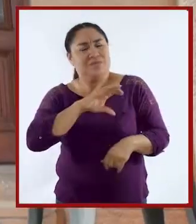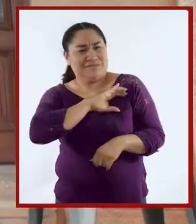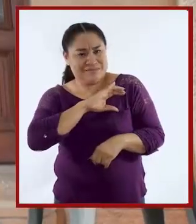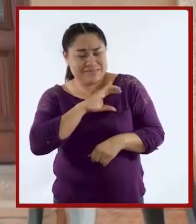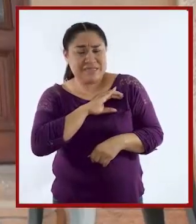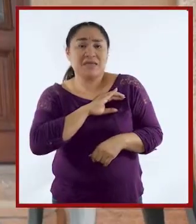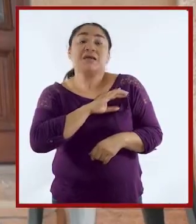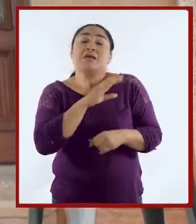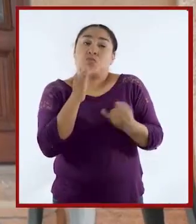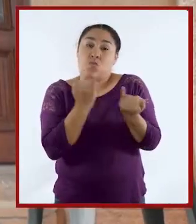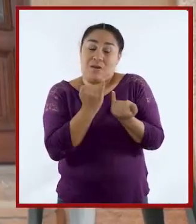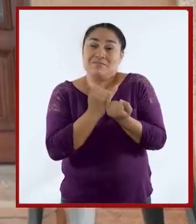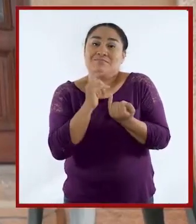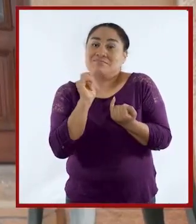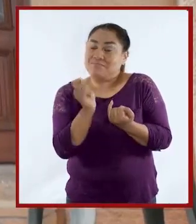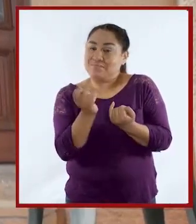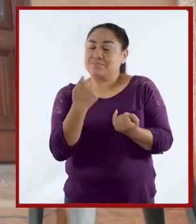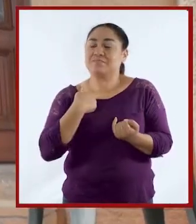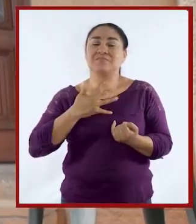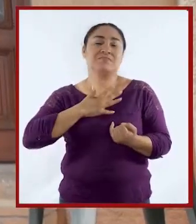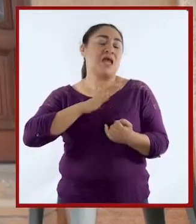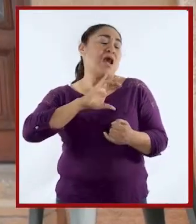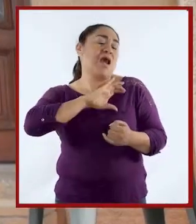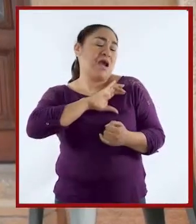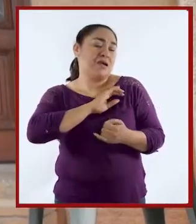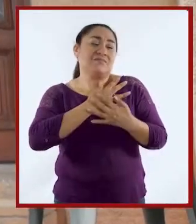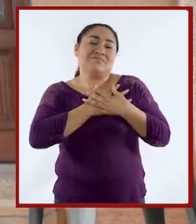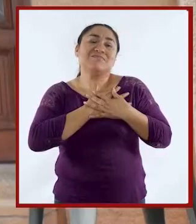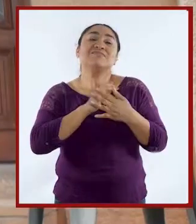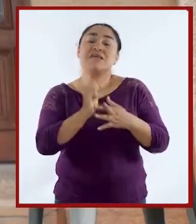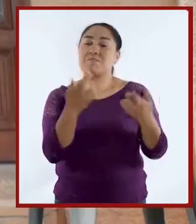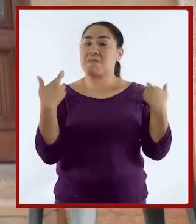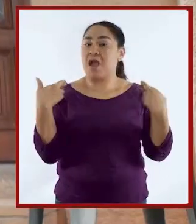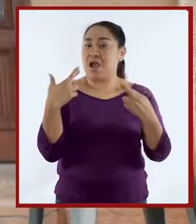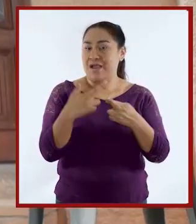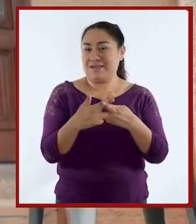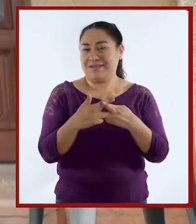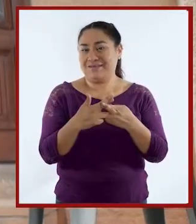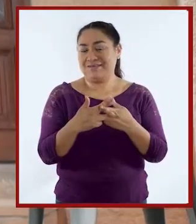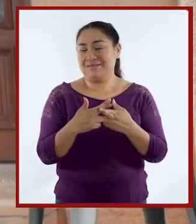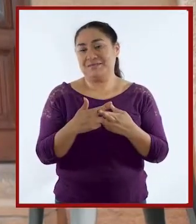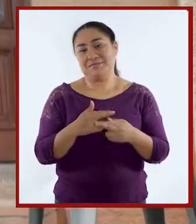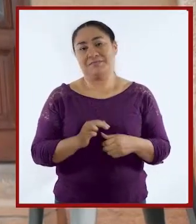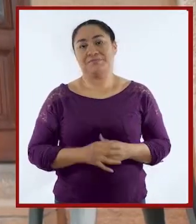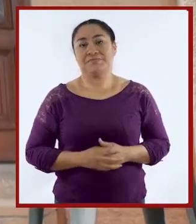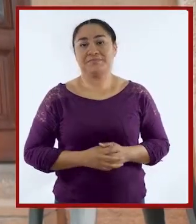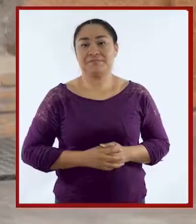queridos y el contacto con esta profesión que tanto amo, que es el magisterio.